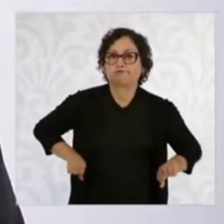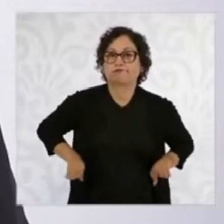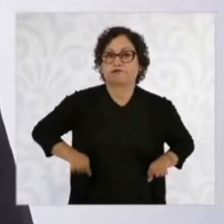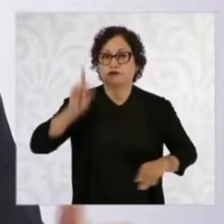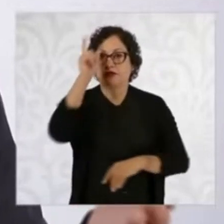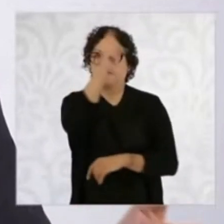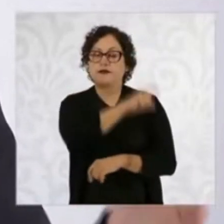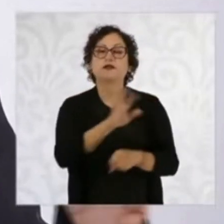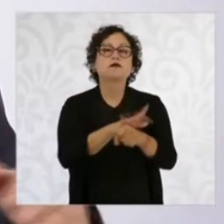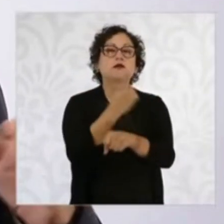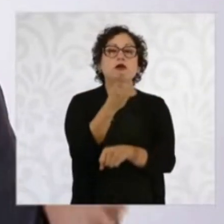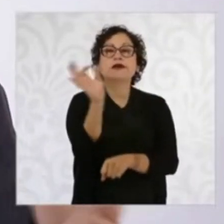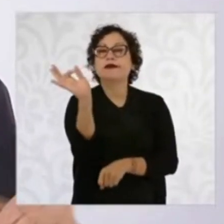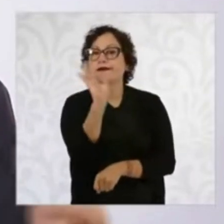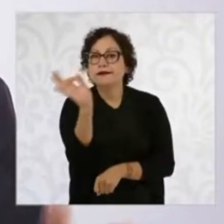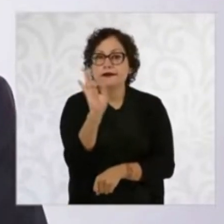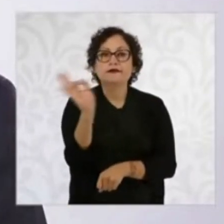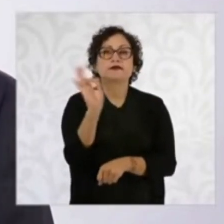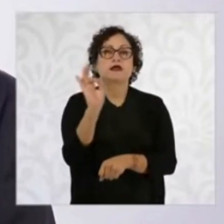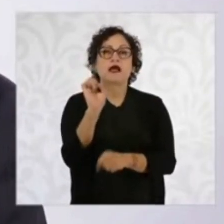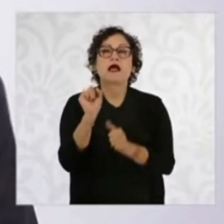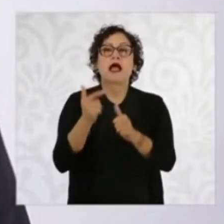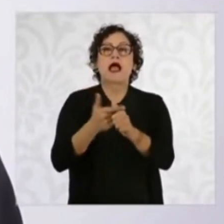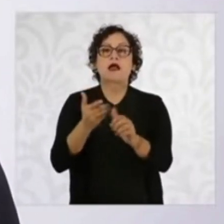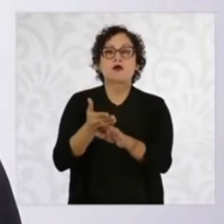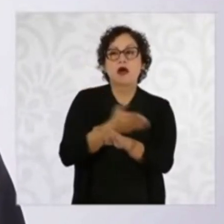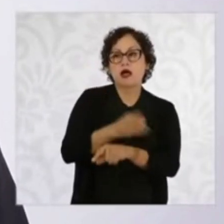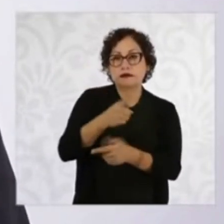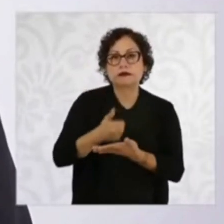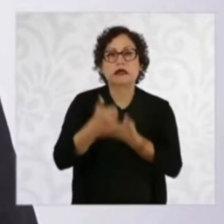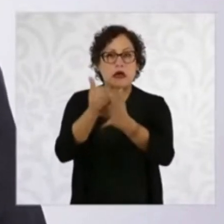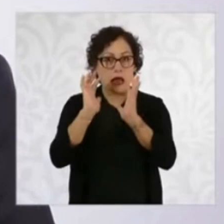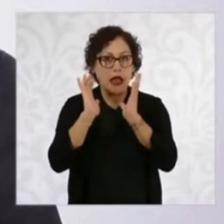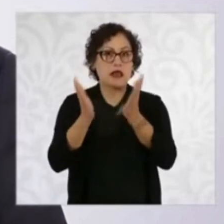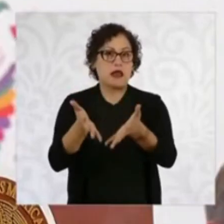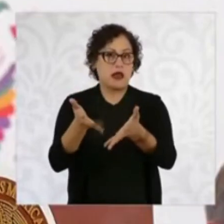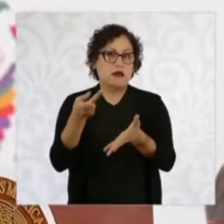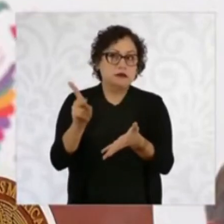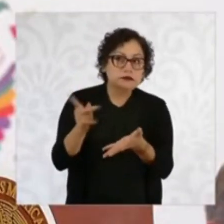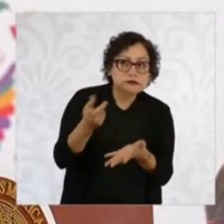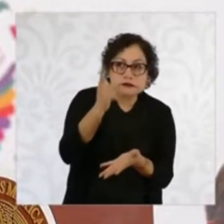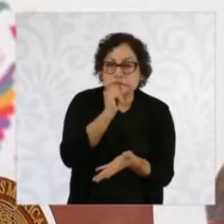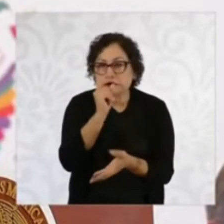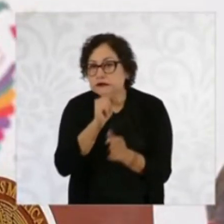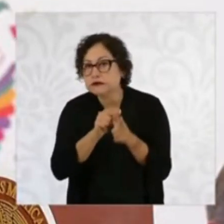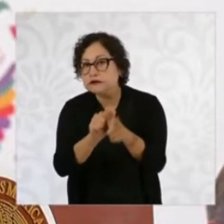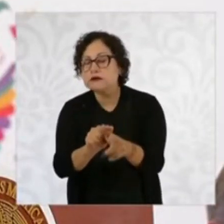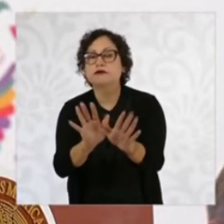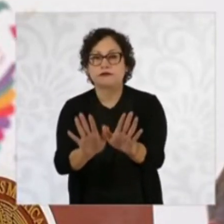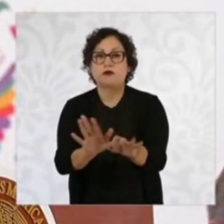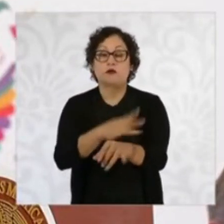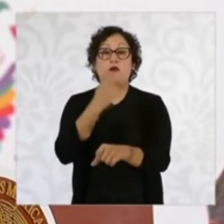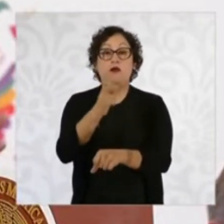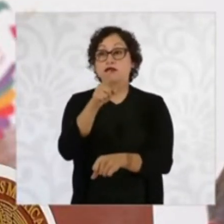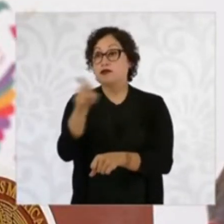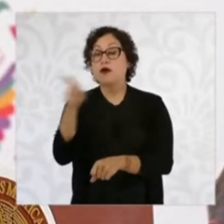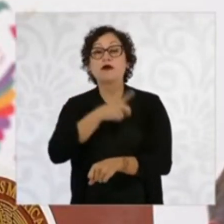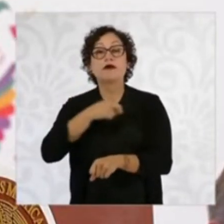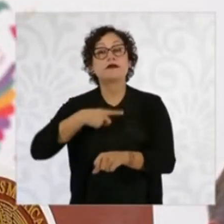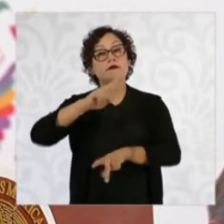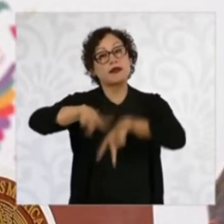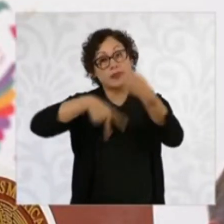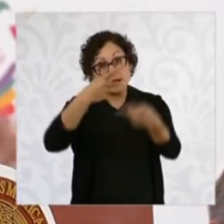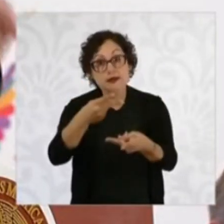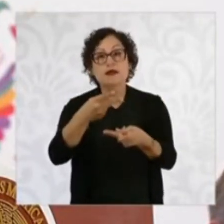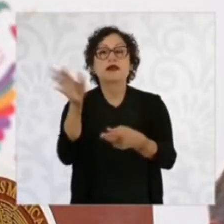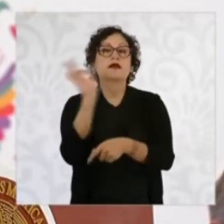porque pudiera haber habido ya algún tipo de reestructura, y la idea es que en la sucursal les hagamos